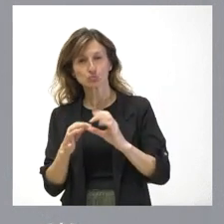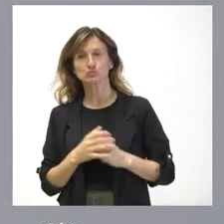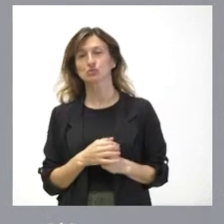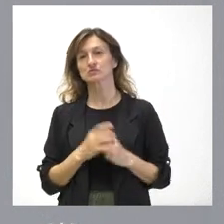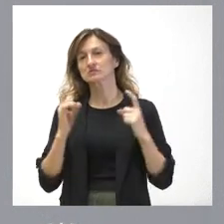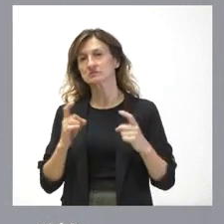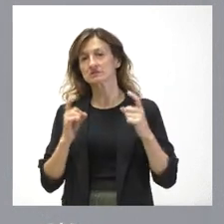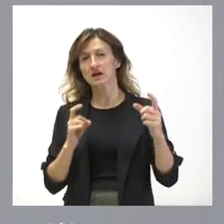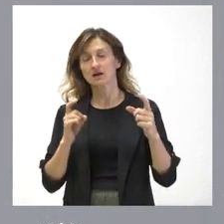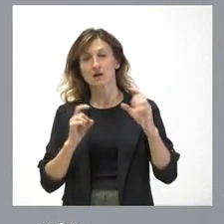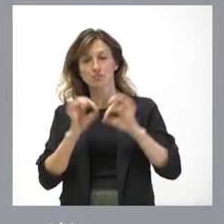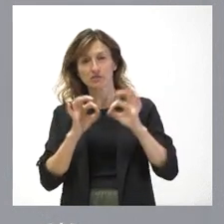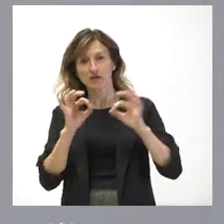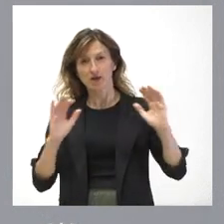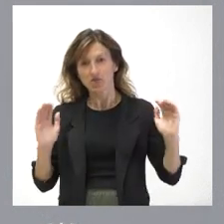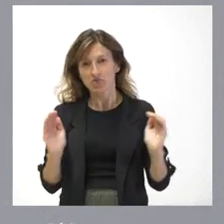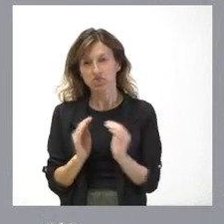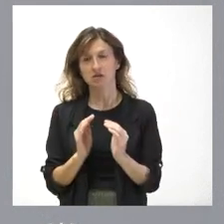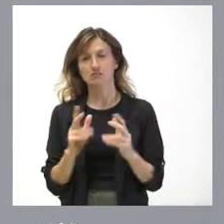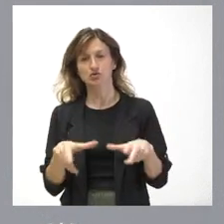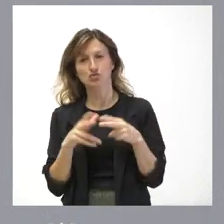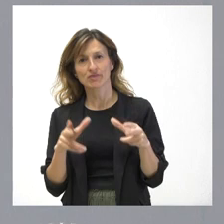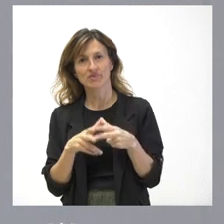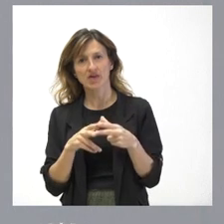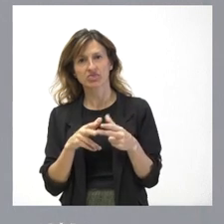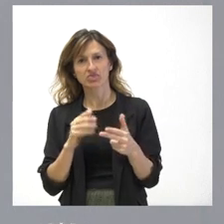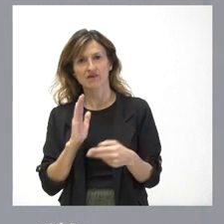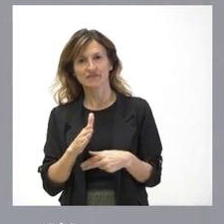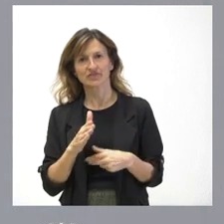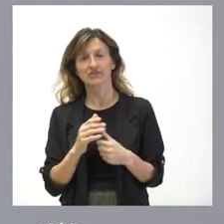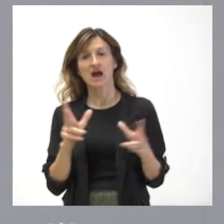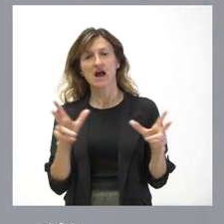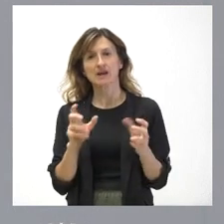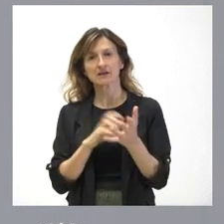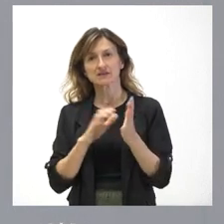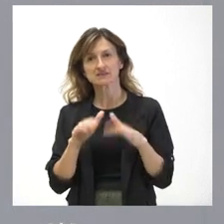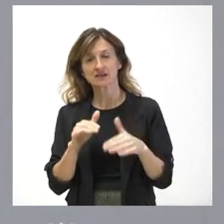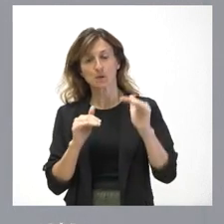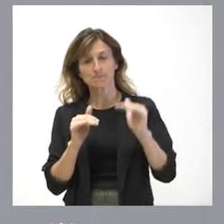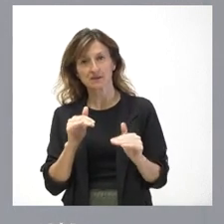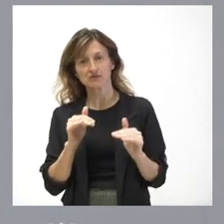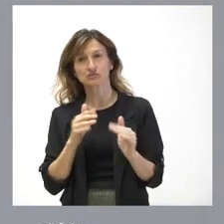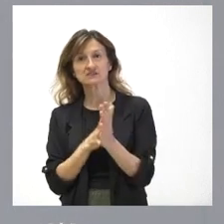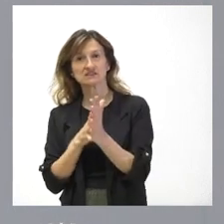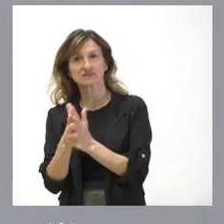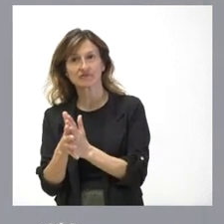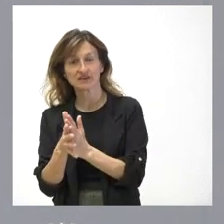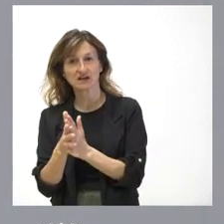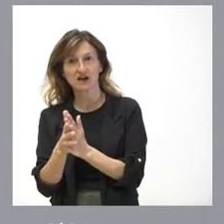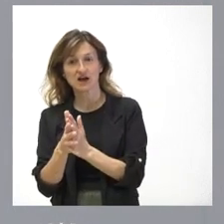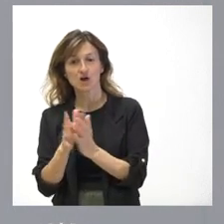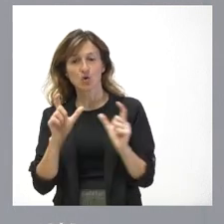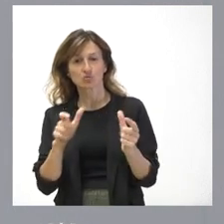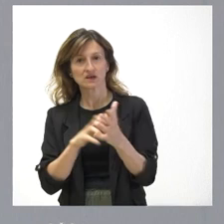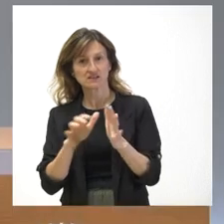reducir este serio problema que atraviesa la sociedad Española y que sea menos grave en Castilla y león no lo hace menos grave a junto a juicio de la junta de